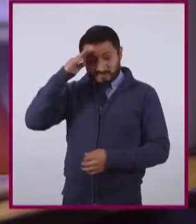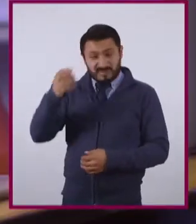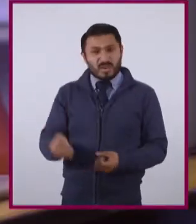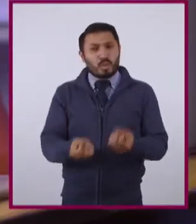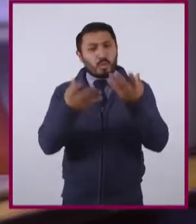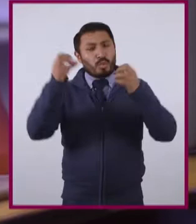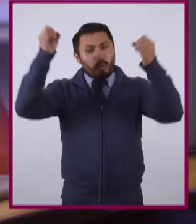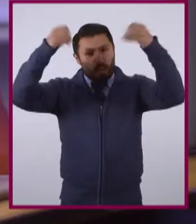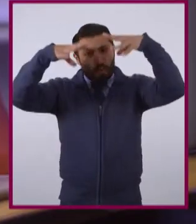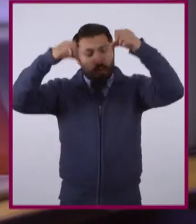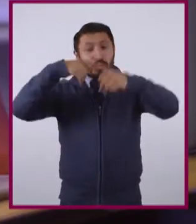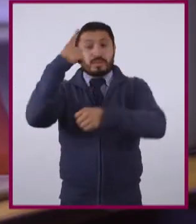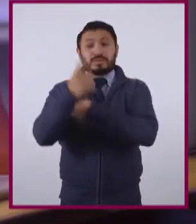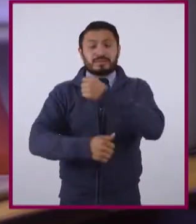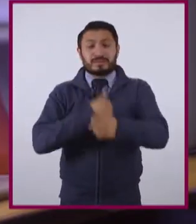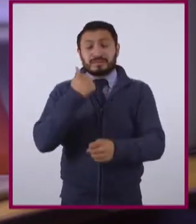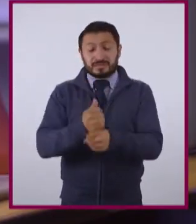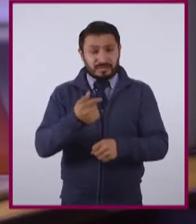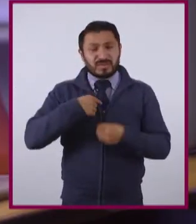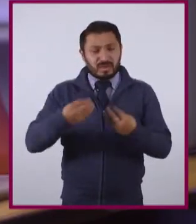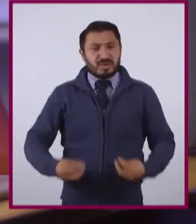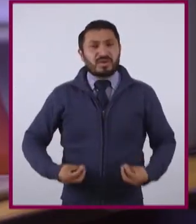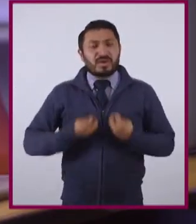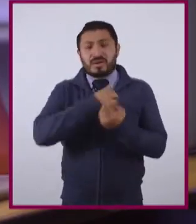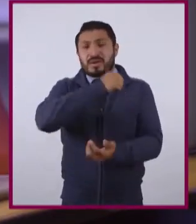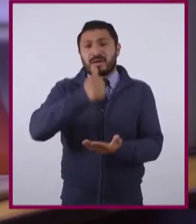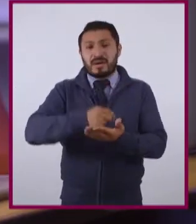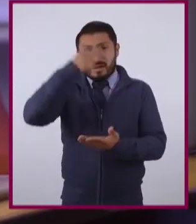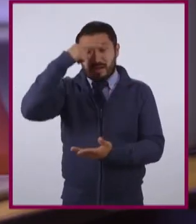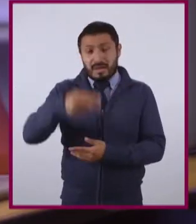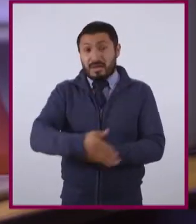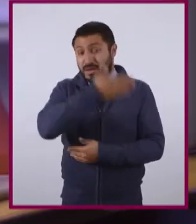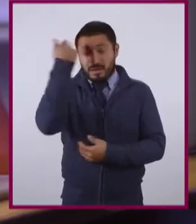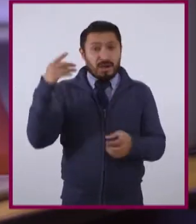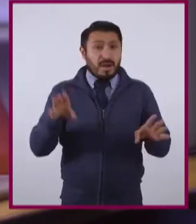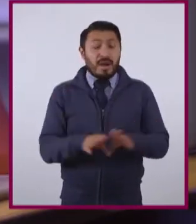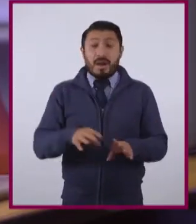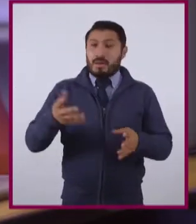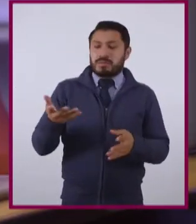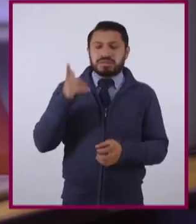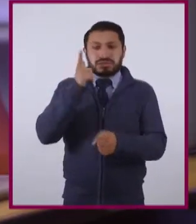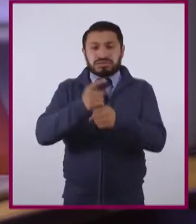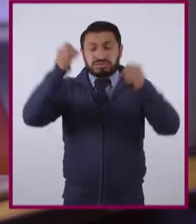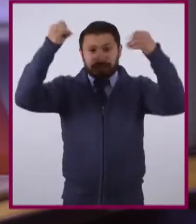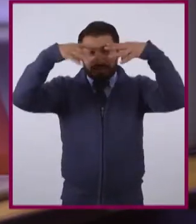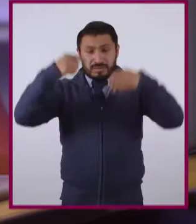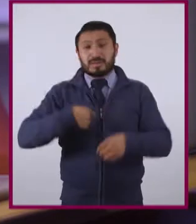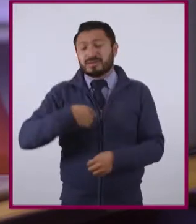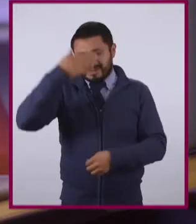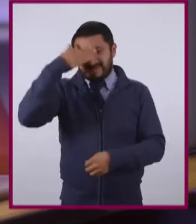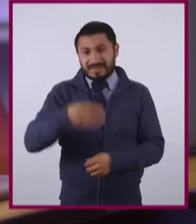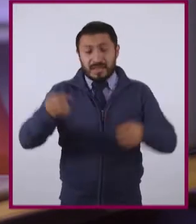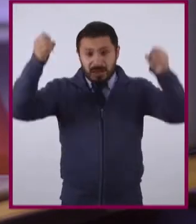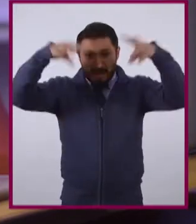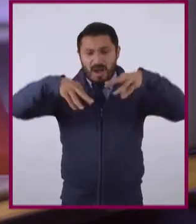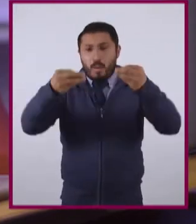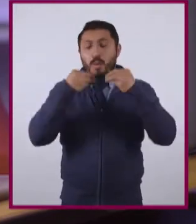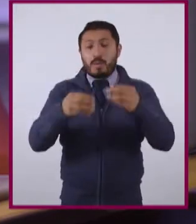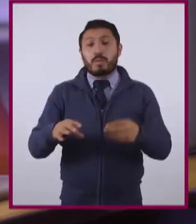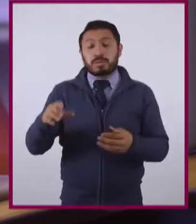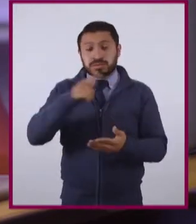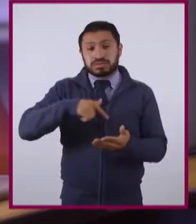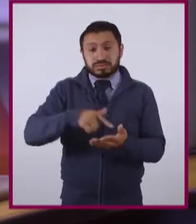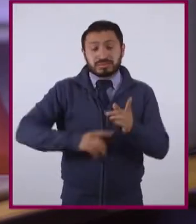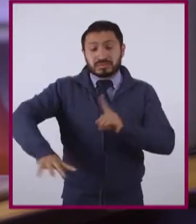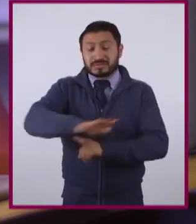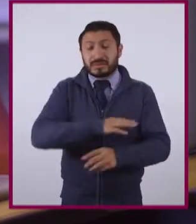cuánto llueve al año. Yo vivo en la Ciudad de México y no tengo ni idea de cómo calculan la lluvia. Solo sé que llueve muy fuerte y mi colonia se inunda